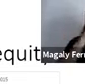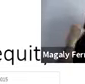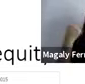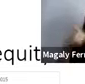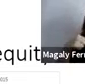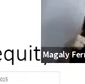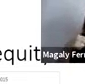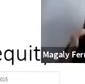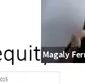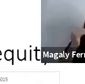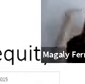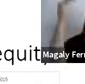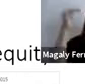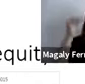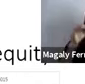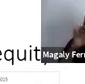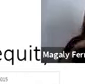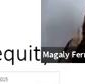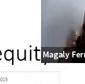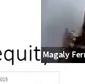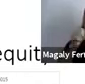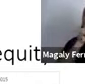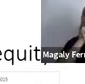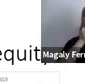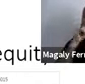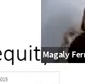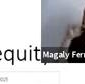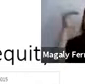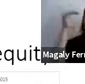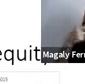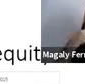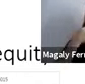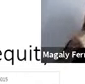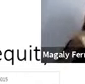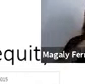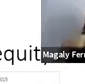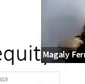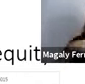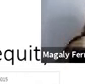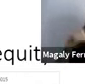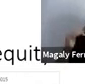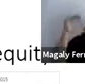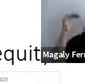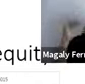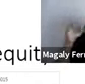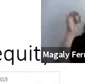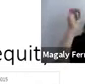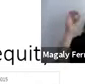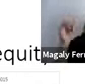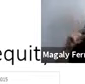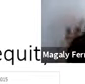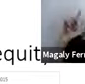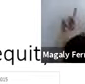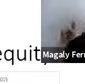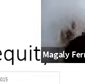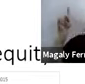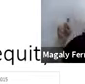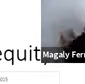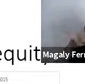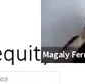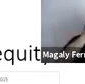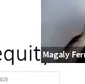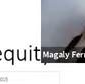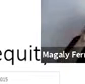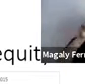de la mortalidad adulta, sobre todo en hombres, pero también, como digo, China compensó esas estadísticas. Pero bueno, sea 30,